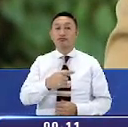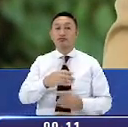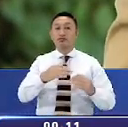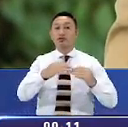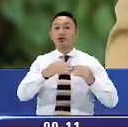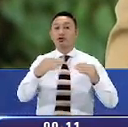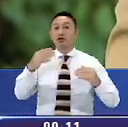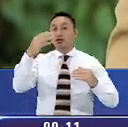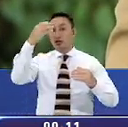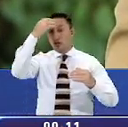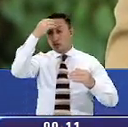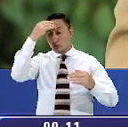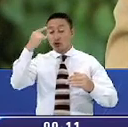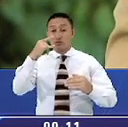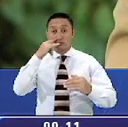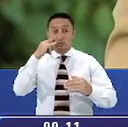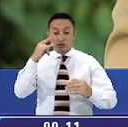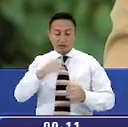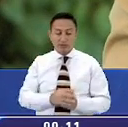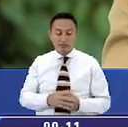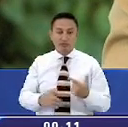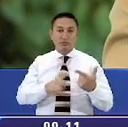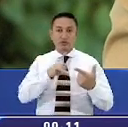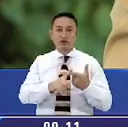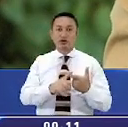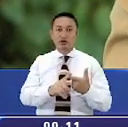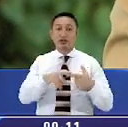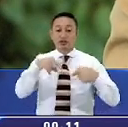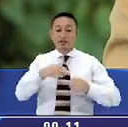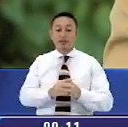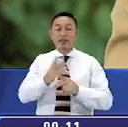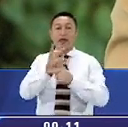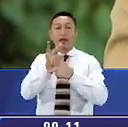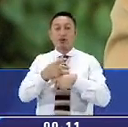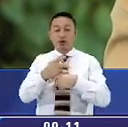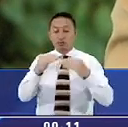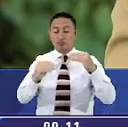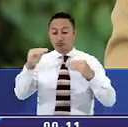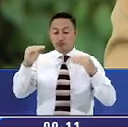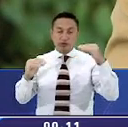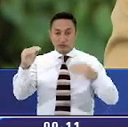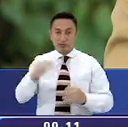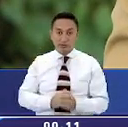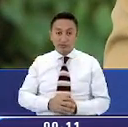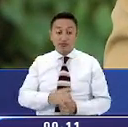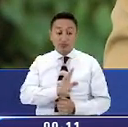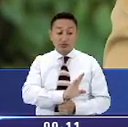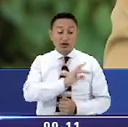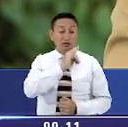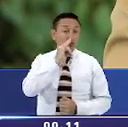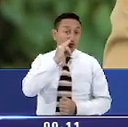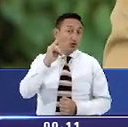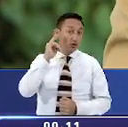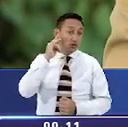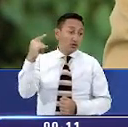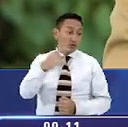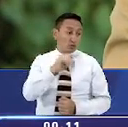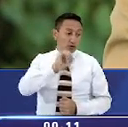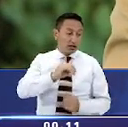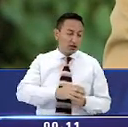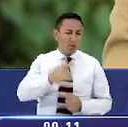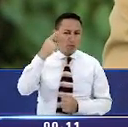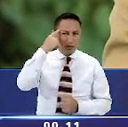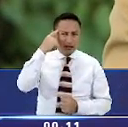educación, necesitamos también tener un índice de productividad más alto y que nuestros niños tengan la capacidad